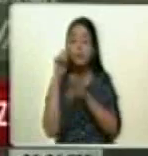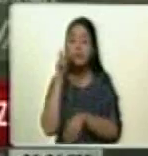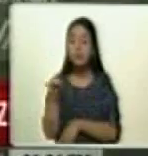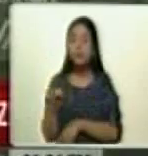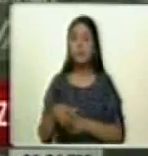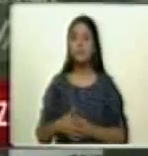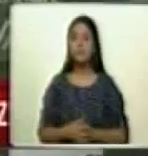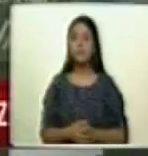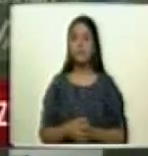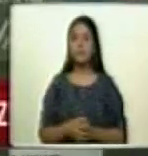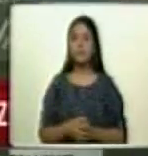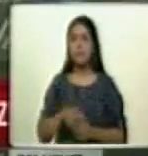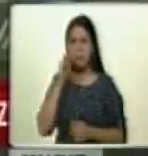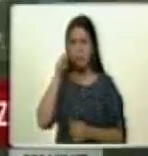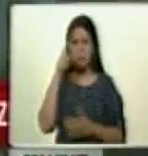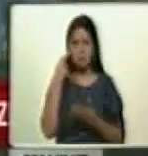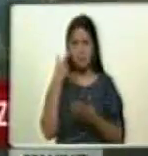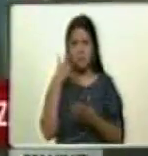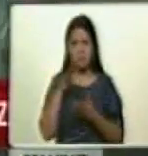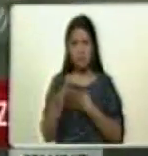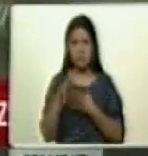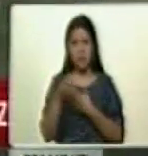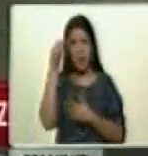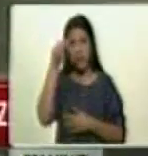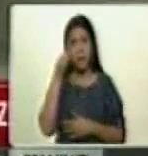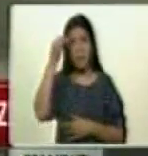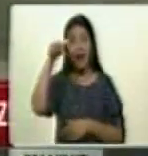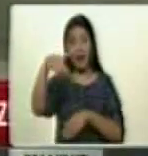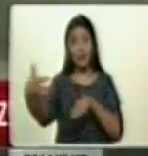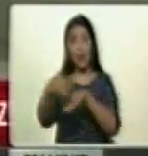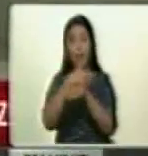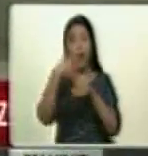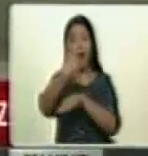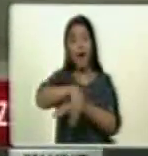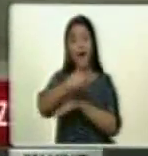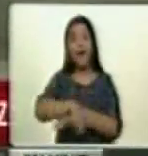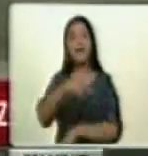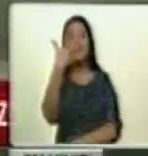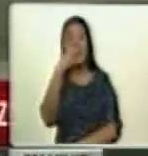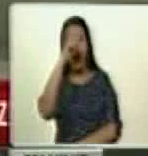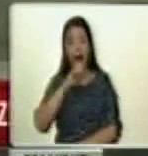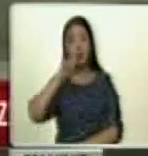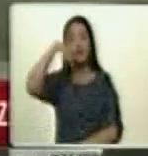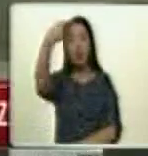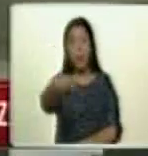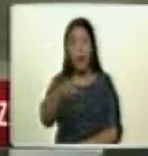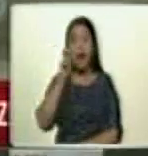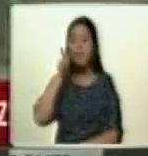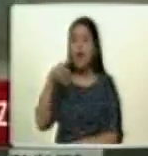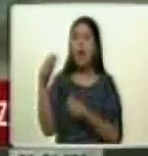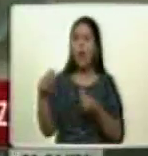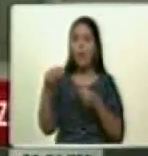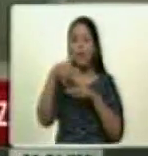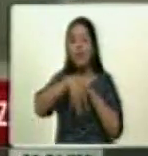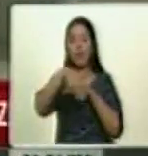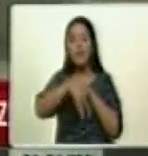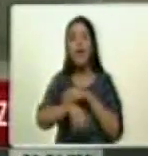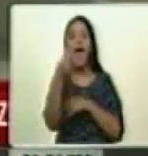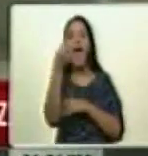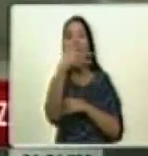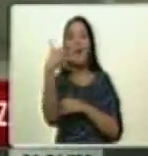Adán, ¿qué te parece este gobierno de calles 3 años después y poder ver cómo cae el arroz que